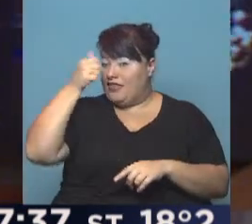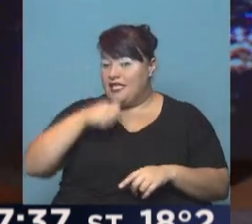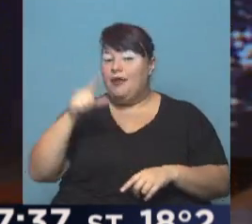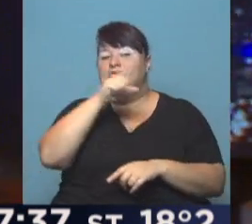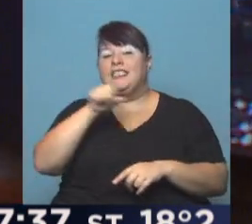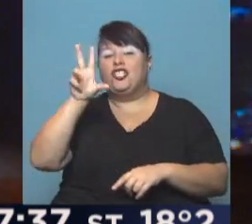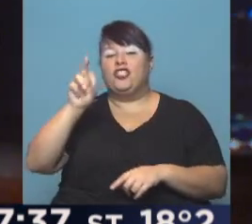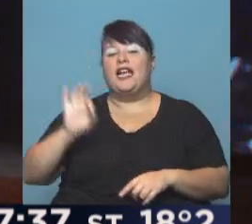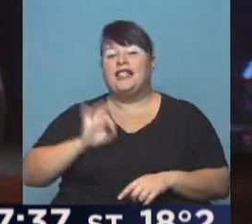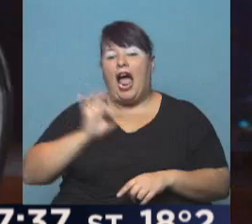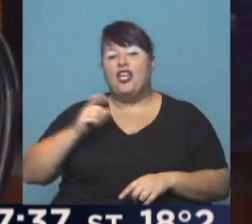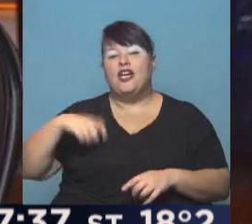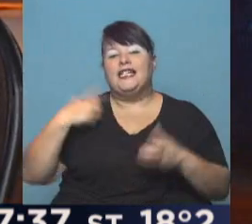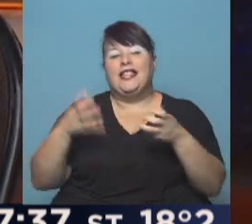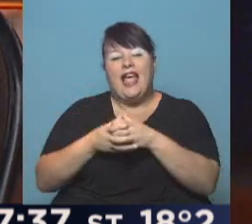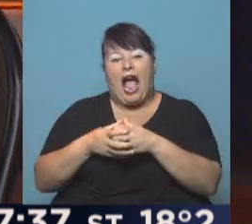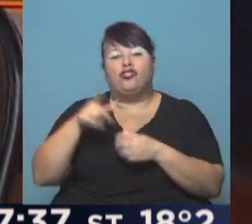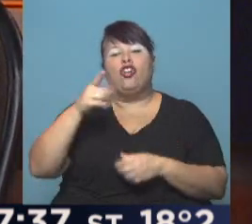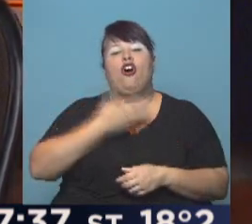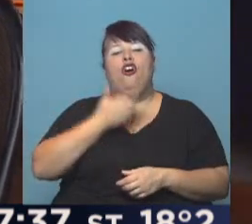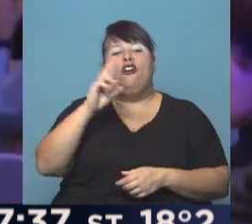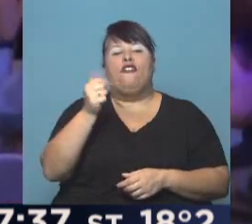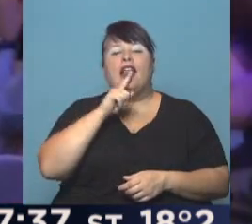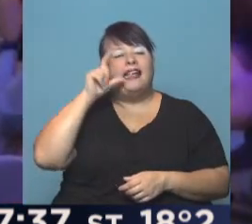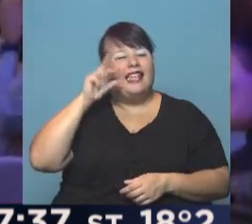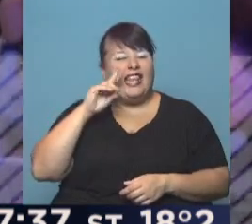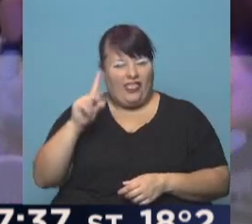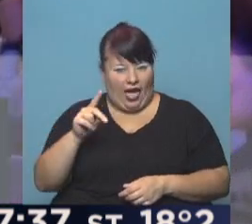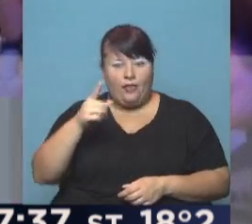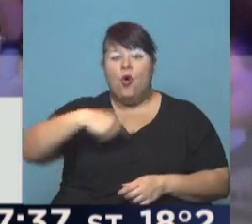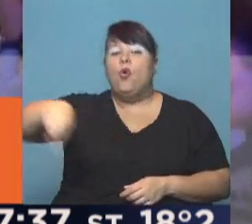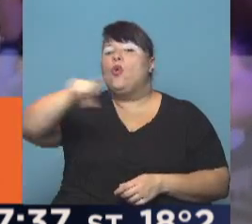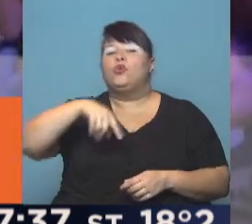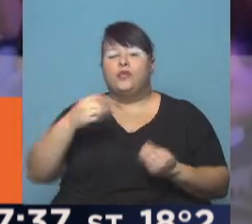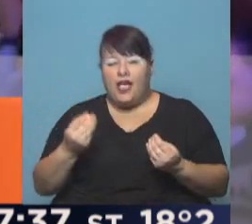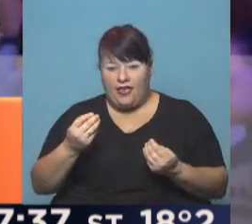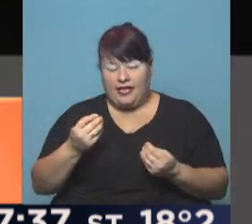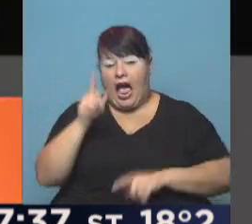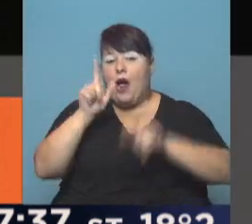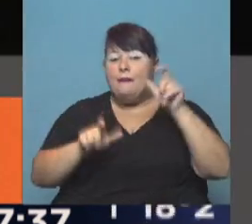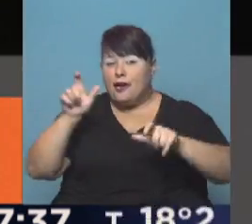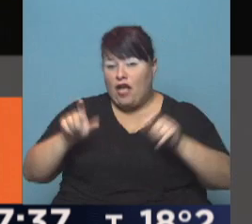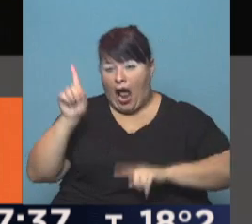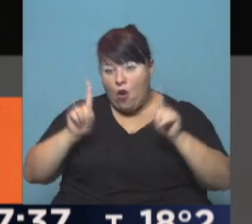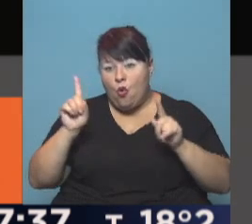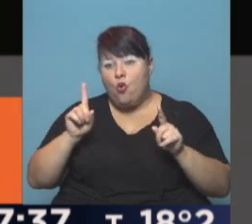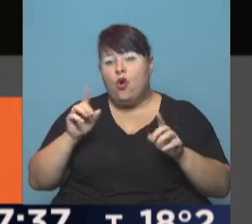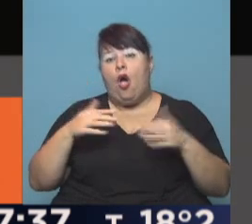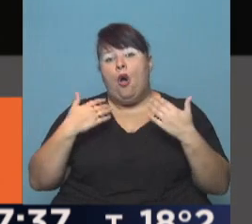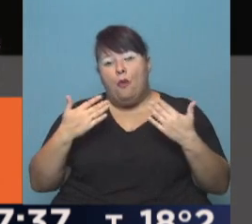los 130 años del sindicato La Fraternidad. Lo que ustedes hacen, hay gente que puede llevar